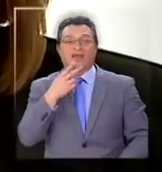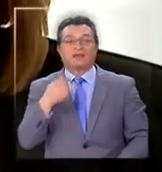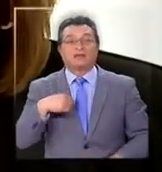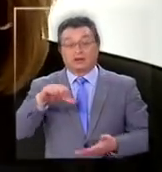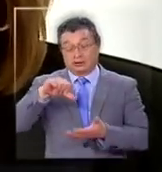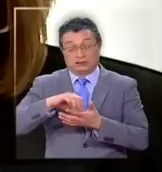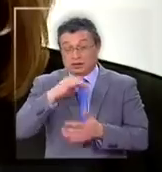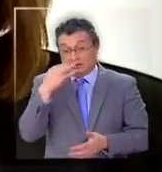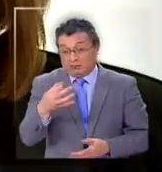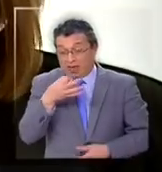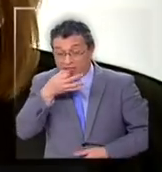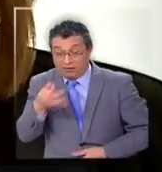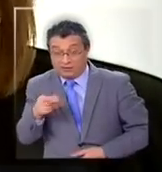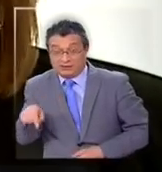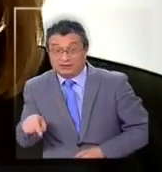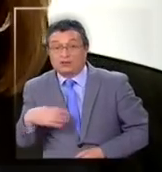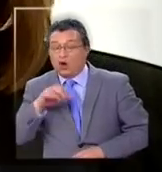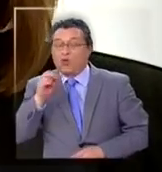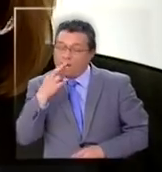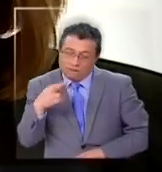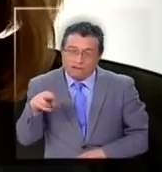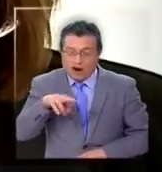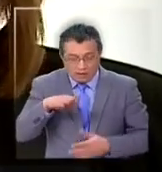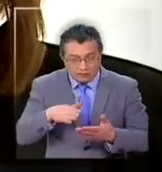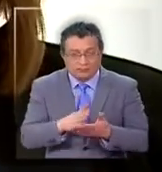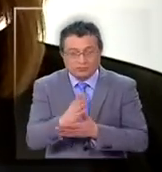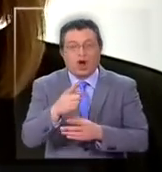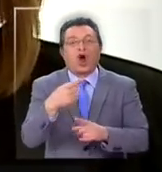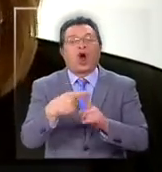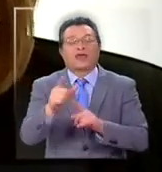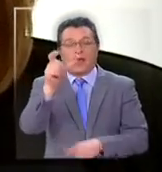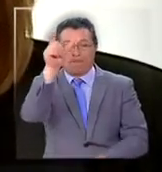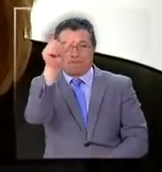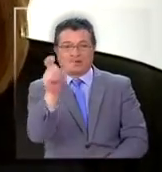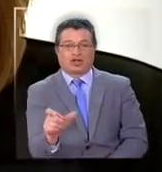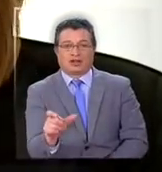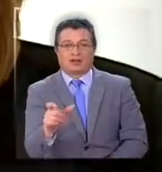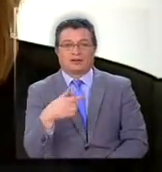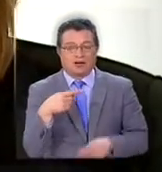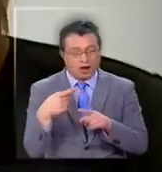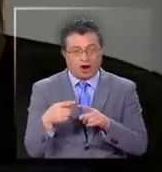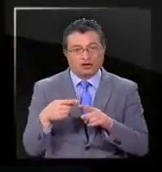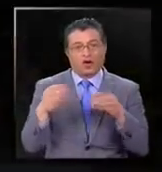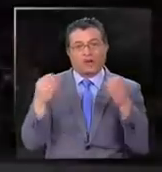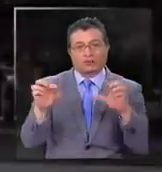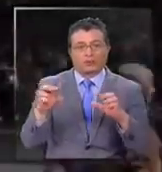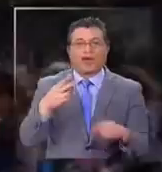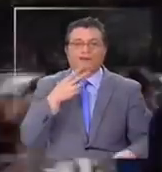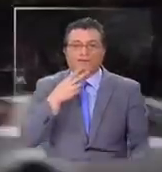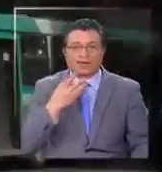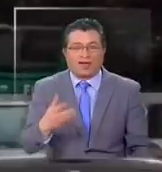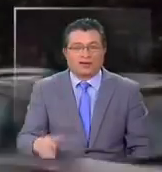siempre decimos, esta es la oportunidad de volver a nacer, de ser otra persona y tener otra oportunidad en la vida.